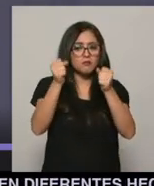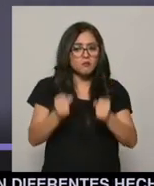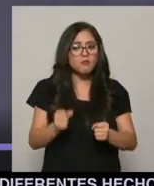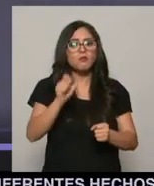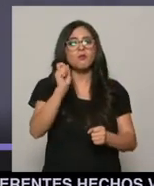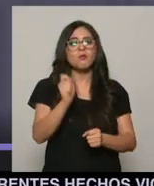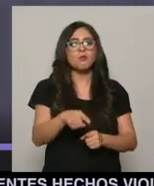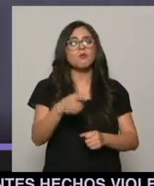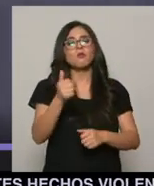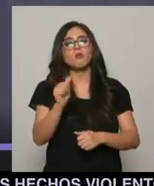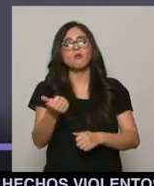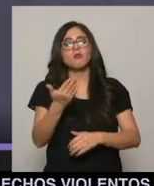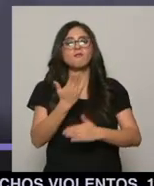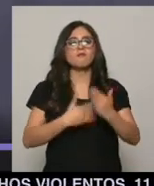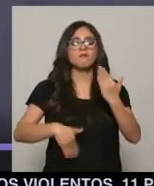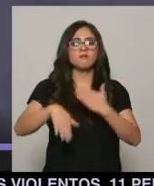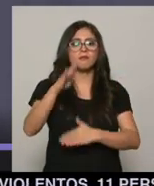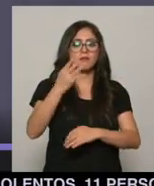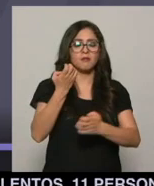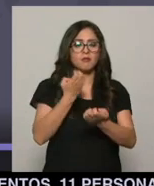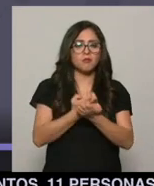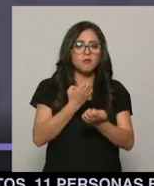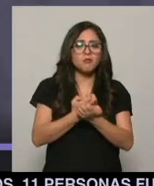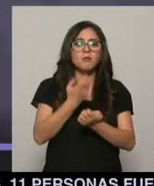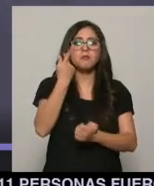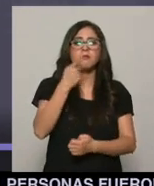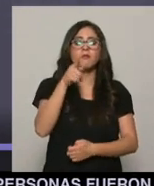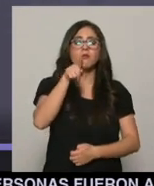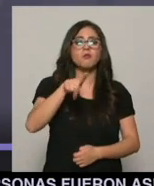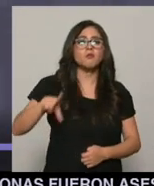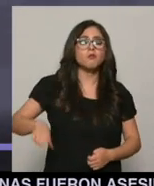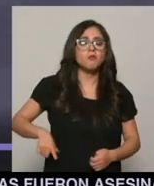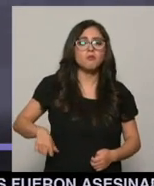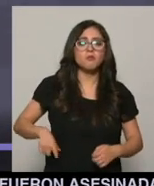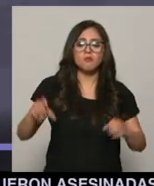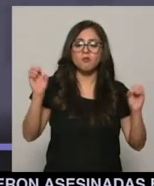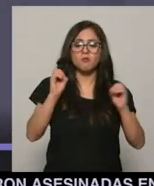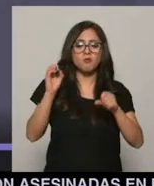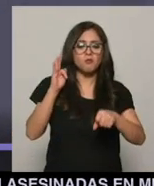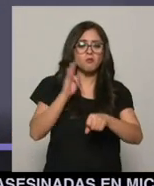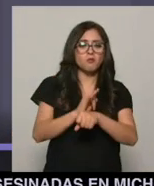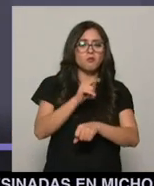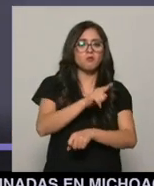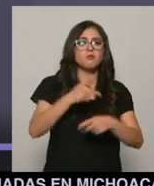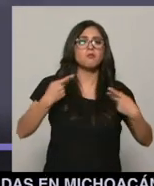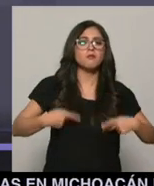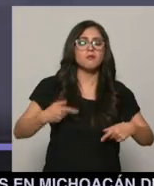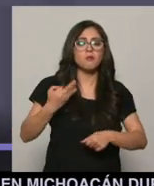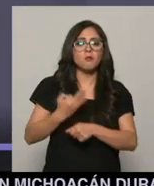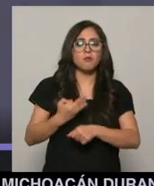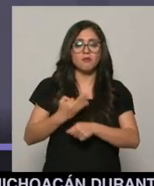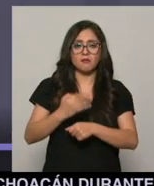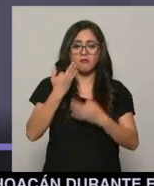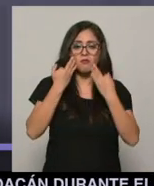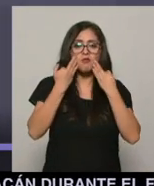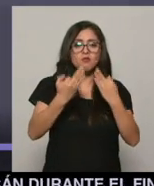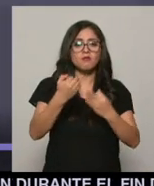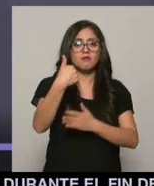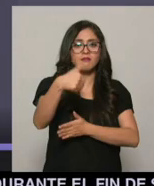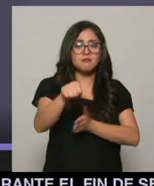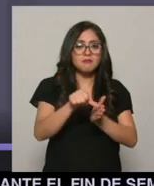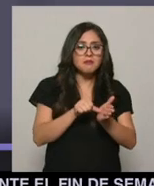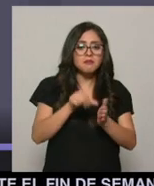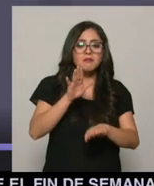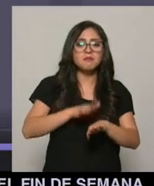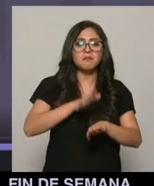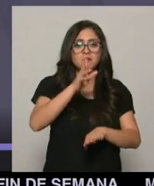Para eso es la razón del Estado. O sea, si tú no tienes un gobierno que pueda proteger a sus ciudadanos, hoy estamos viendo el semestre más violento, más que Calderón,